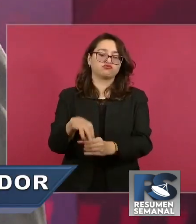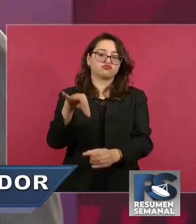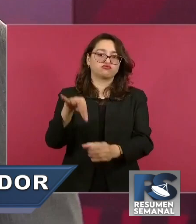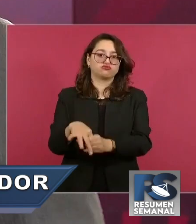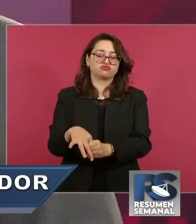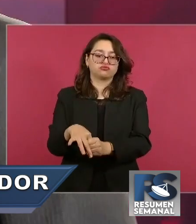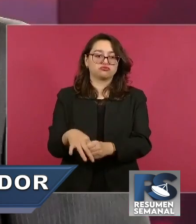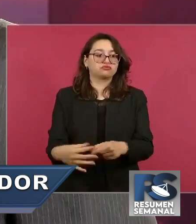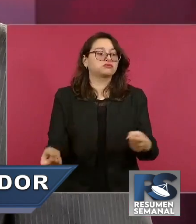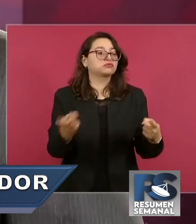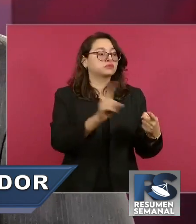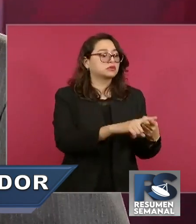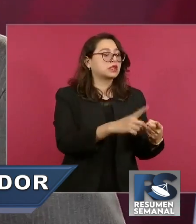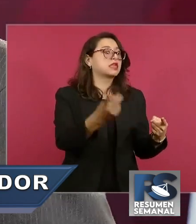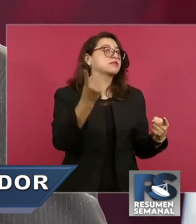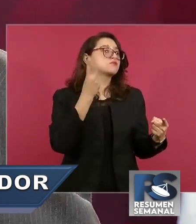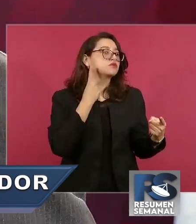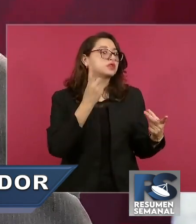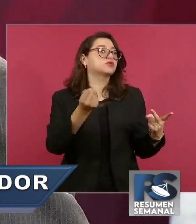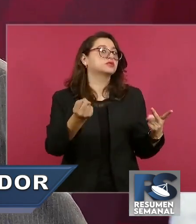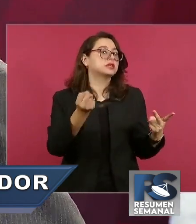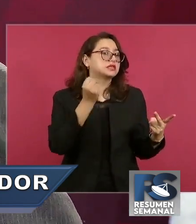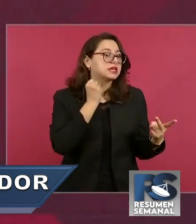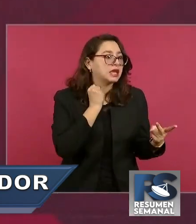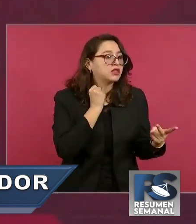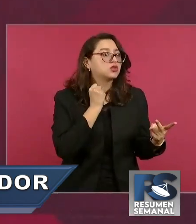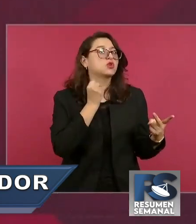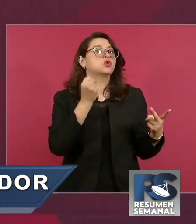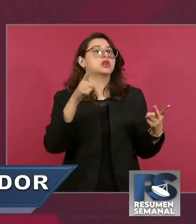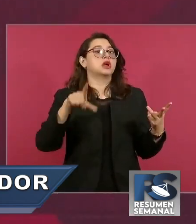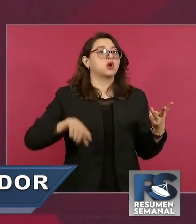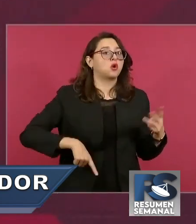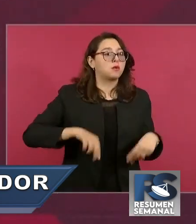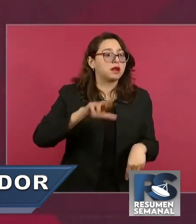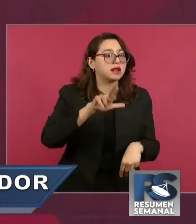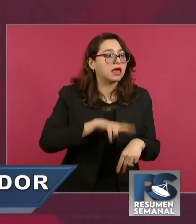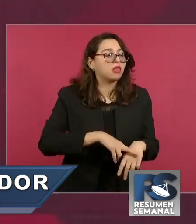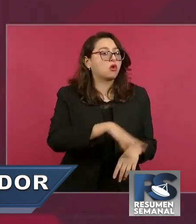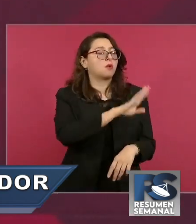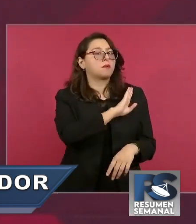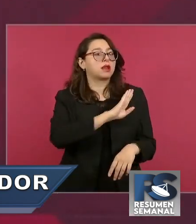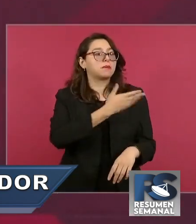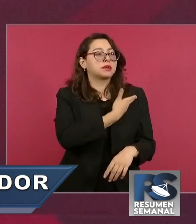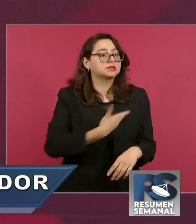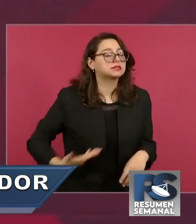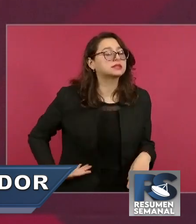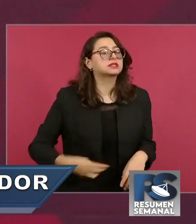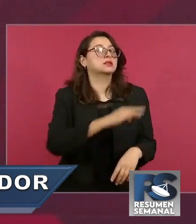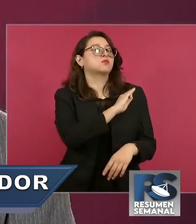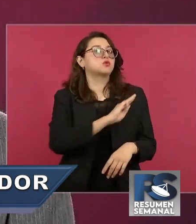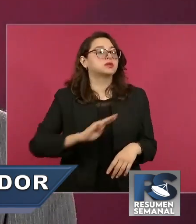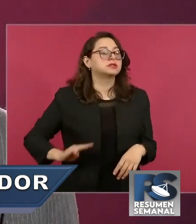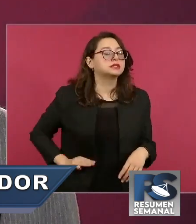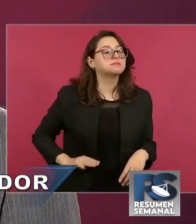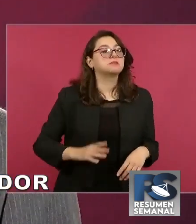senadores, a los presidentes municipales, a los gobernadores, al presidente de la República, de manera